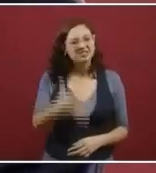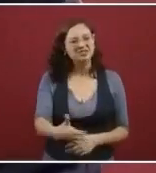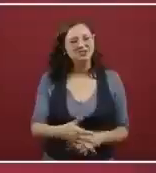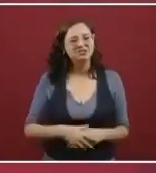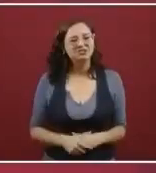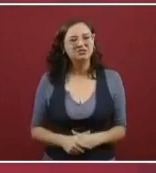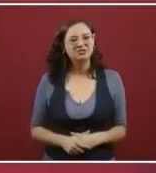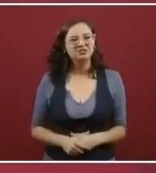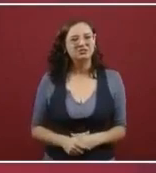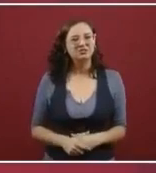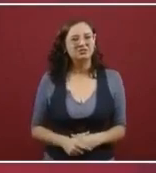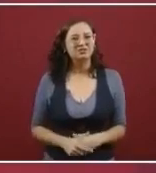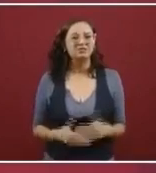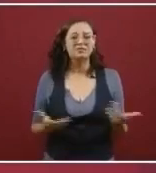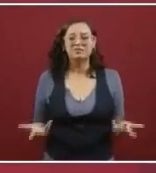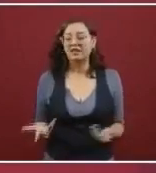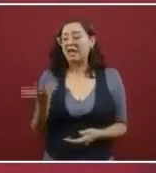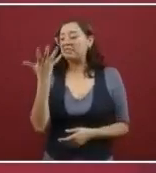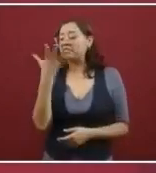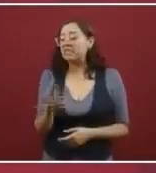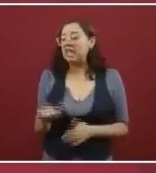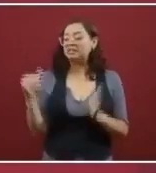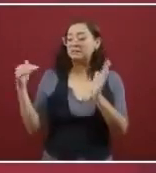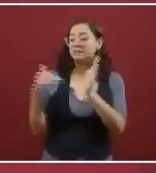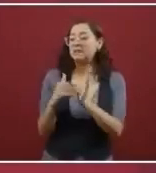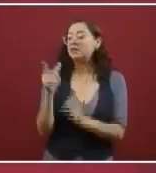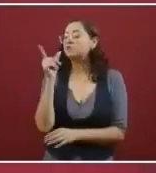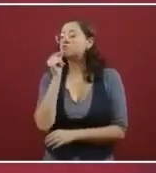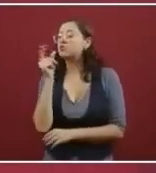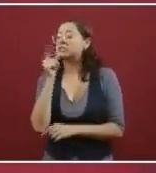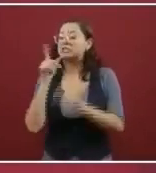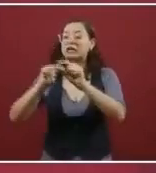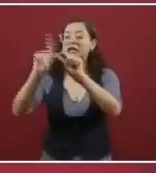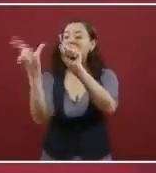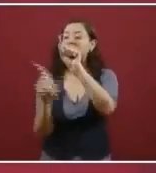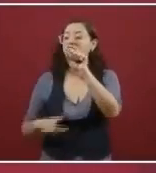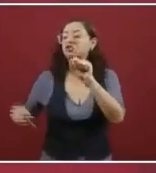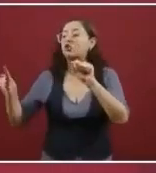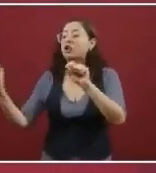Se contaba con 10,000 efectivos para cuidar a la gente.